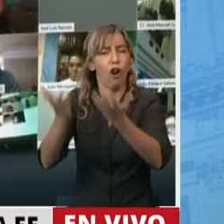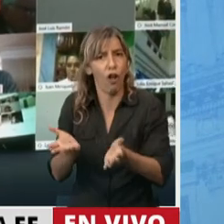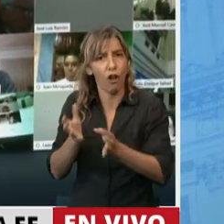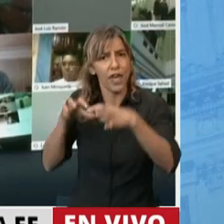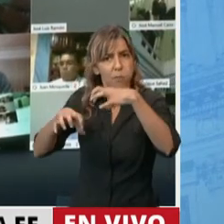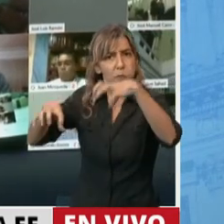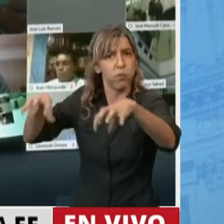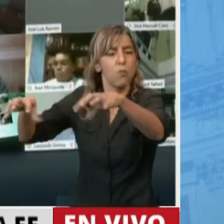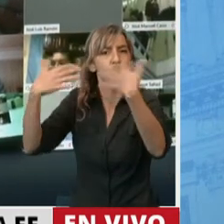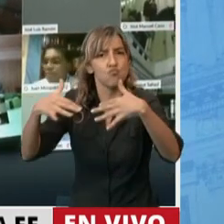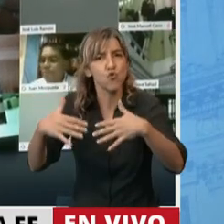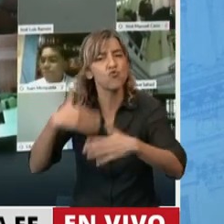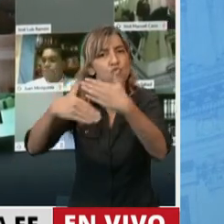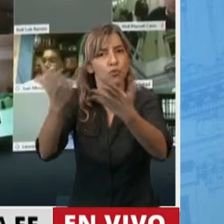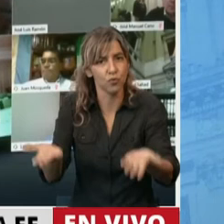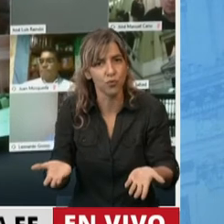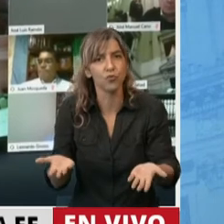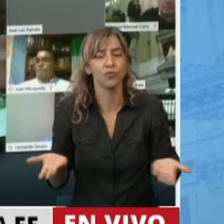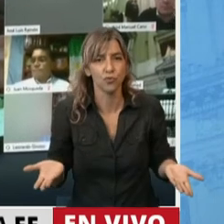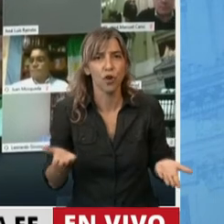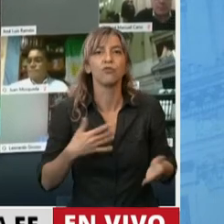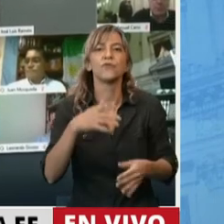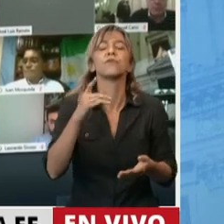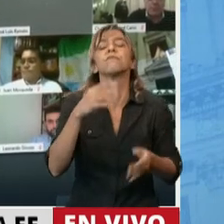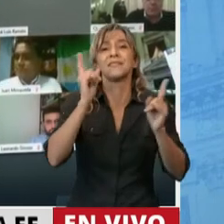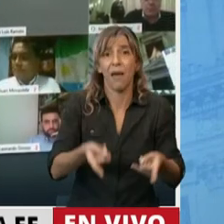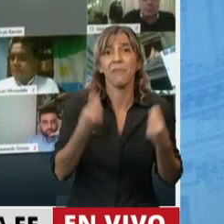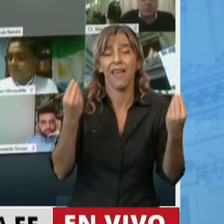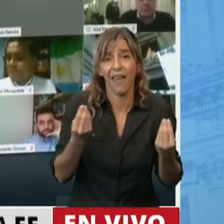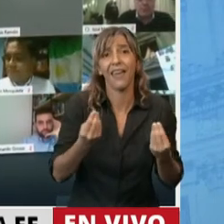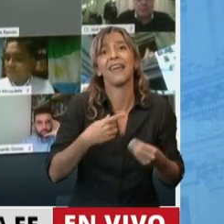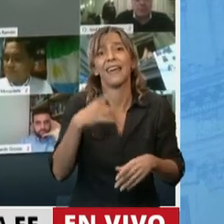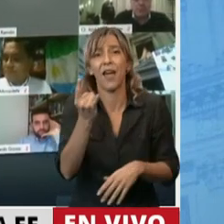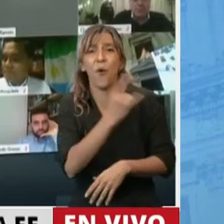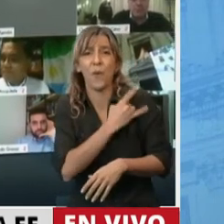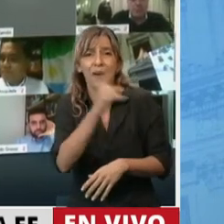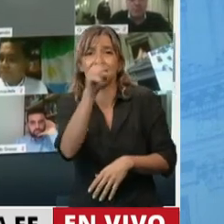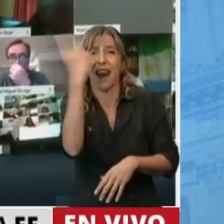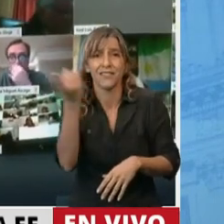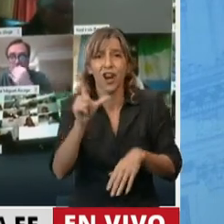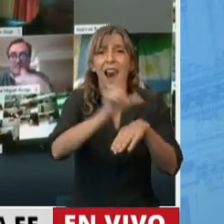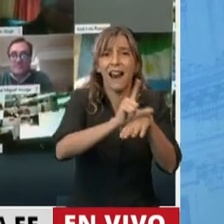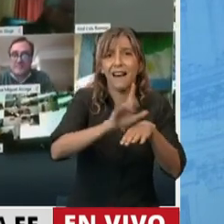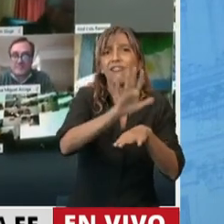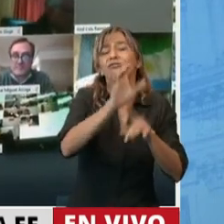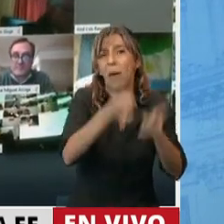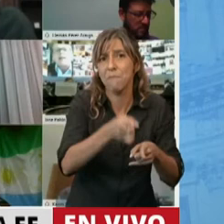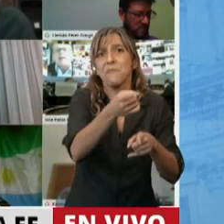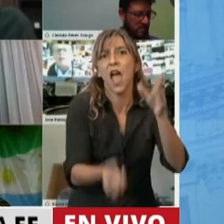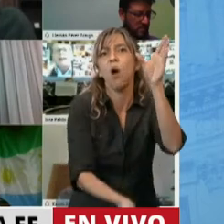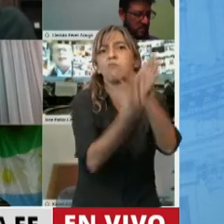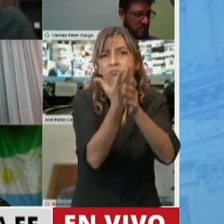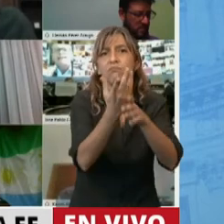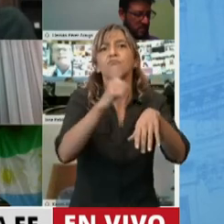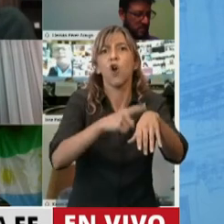termino, presidenta. Aquella Universidad Nacional del Litoral que se animó nada menos y nada más que crear el primer